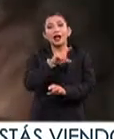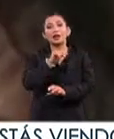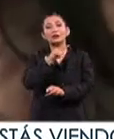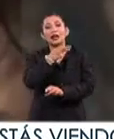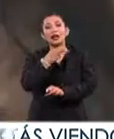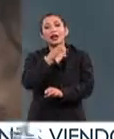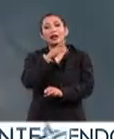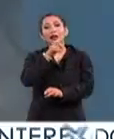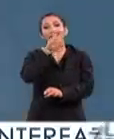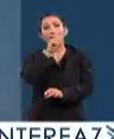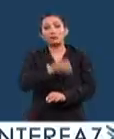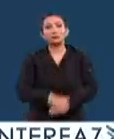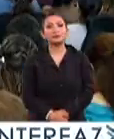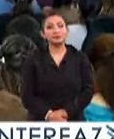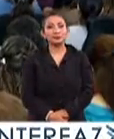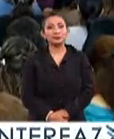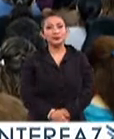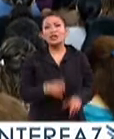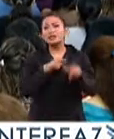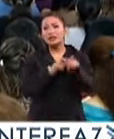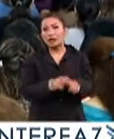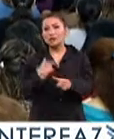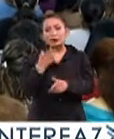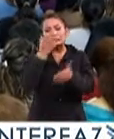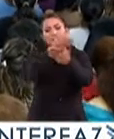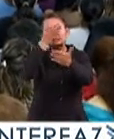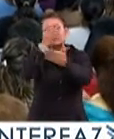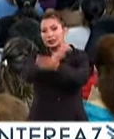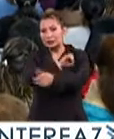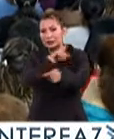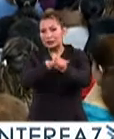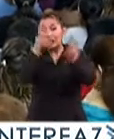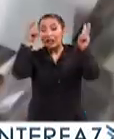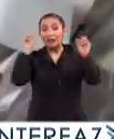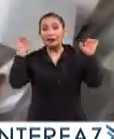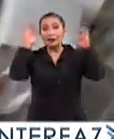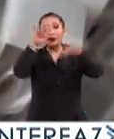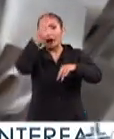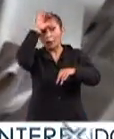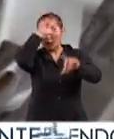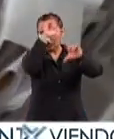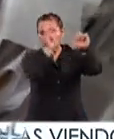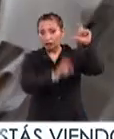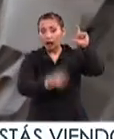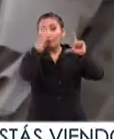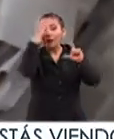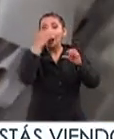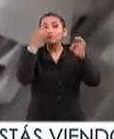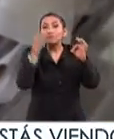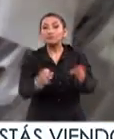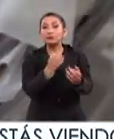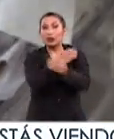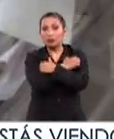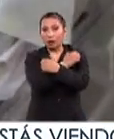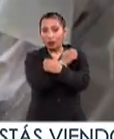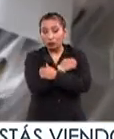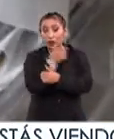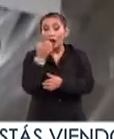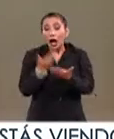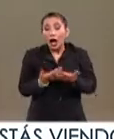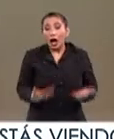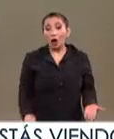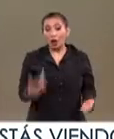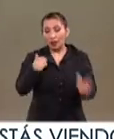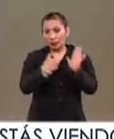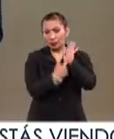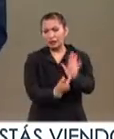Luisa Guerrero. Seguimos con la cobertura especial sobre los foros del Acuerdo Nacional para el Bienestar de la Educación. En esta